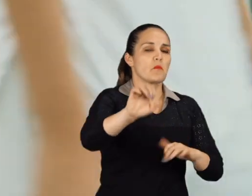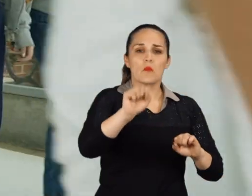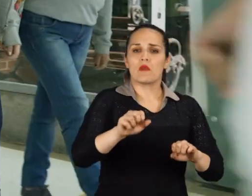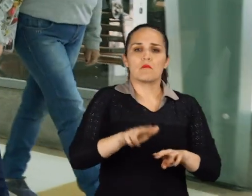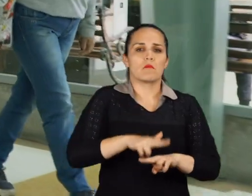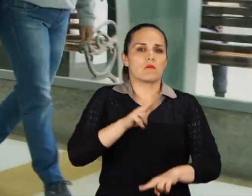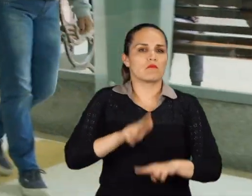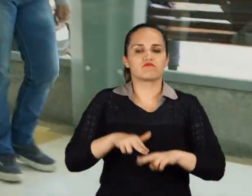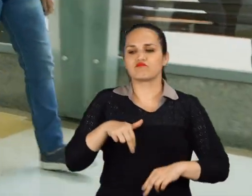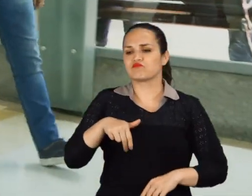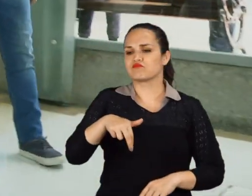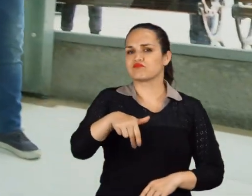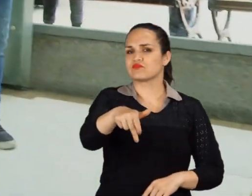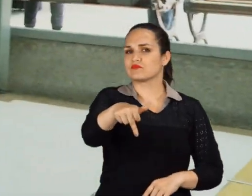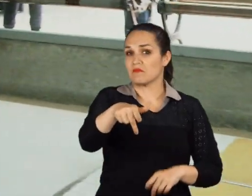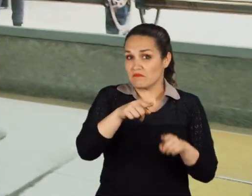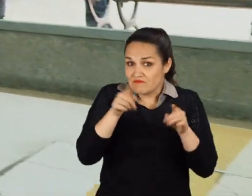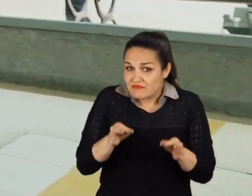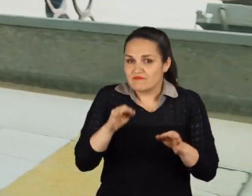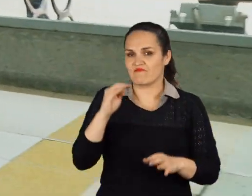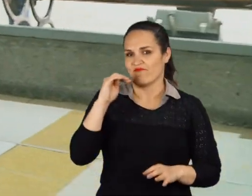artificial.